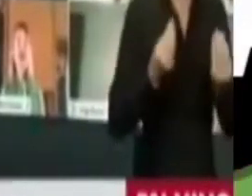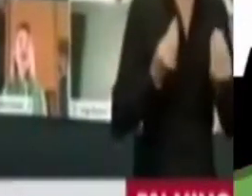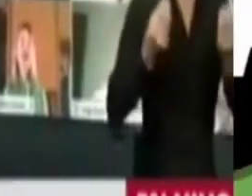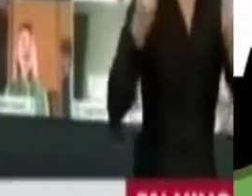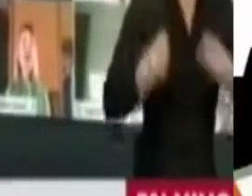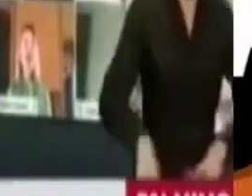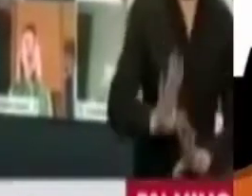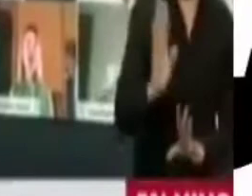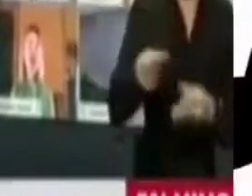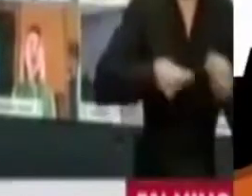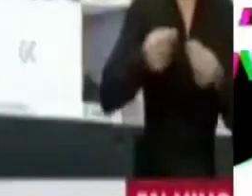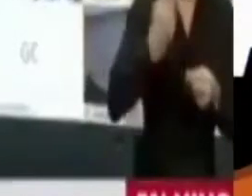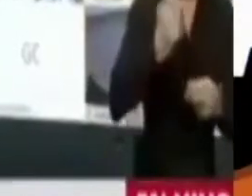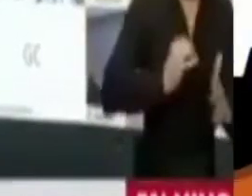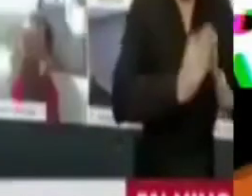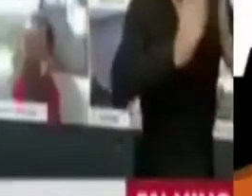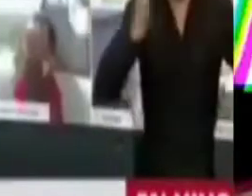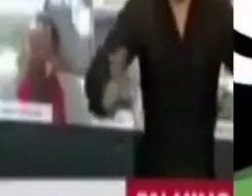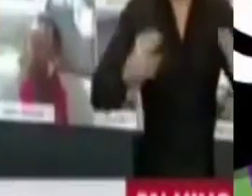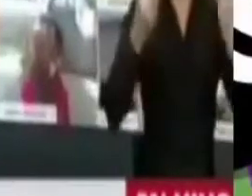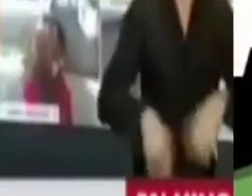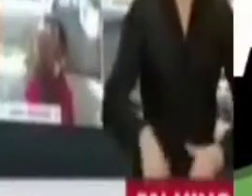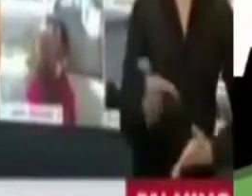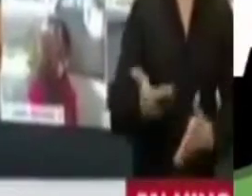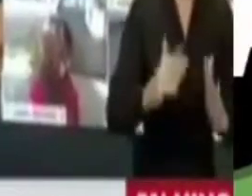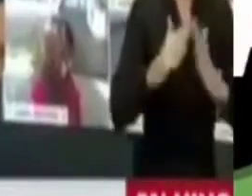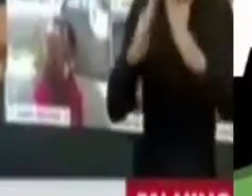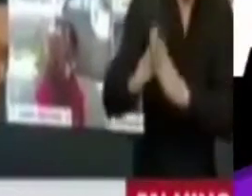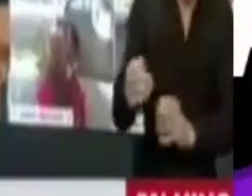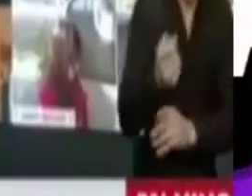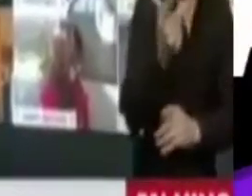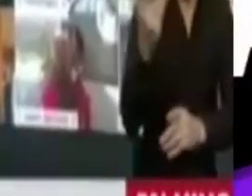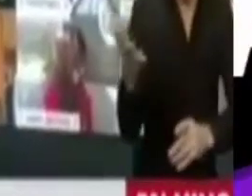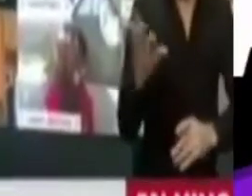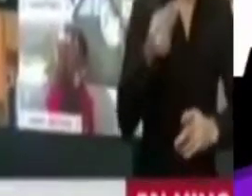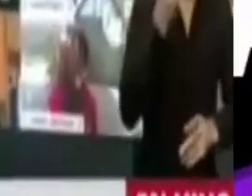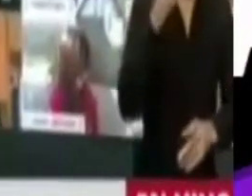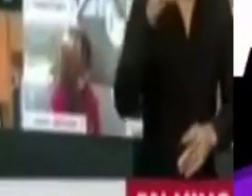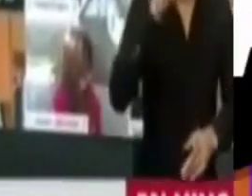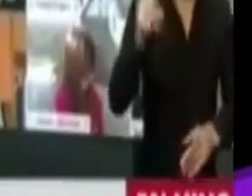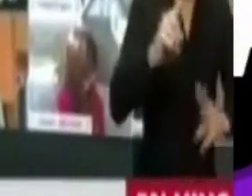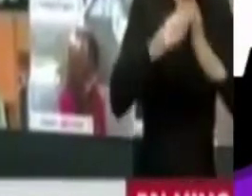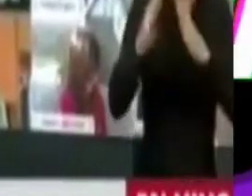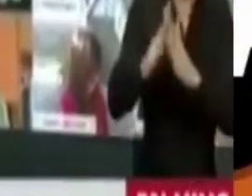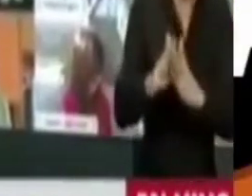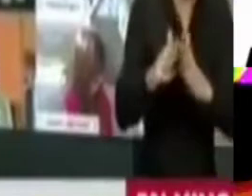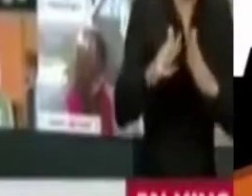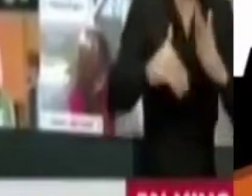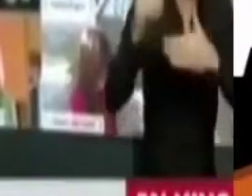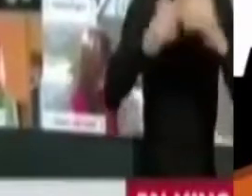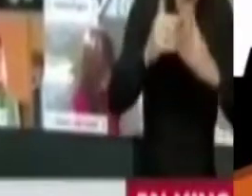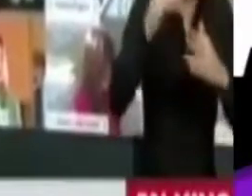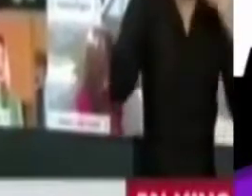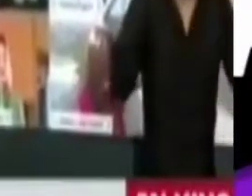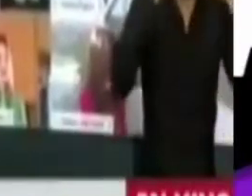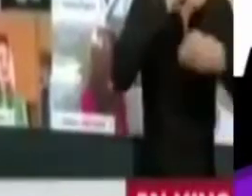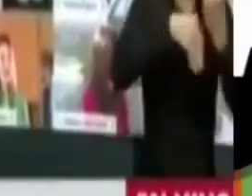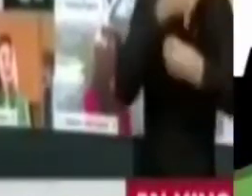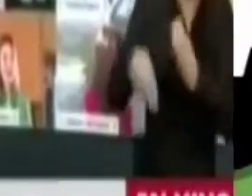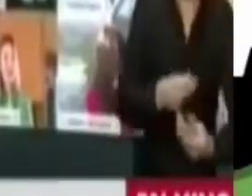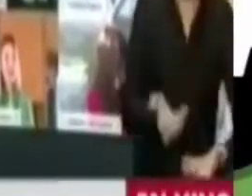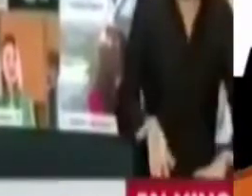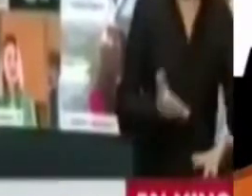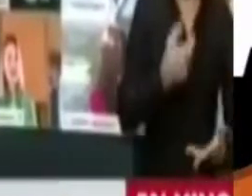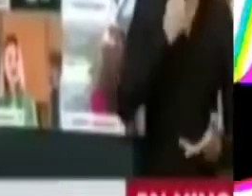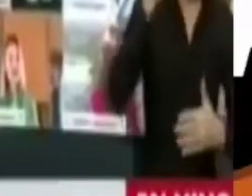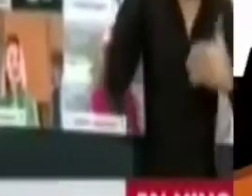noche era una fiesta, porque a pesar de que estábamos condicionados por el COVID, pero se veía la